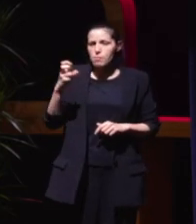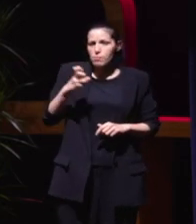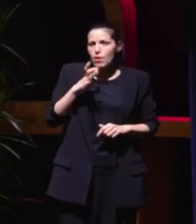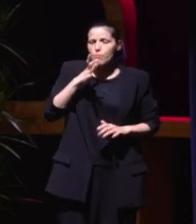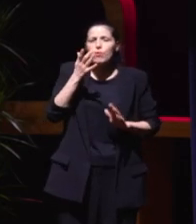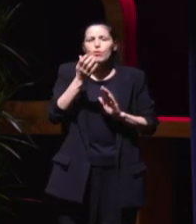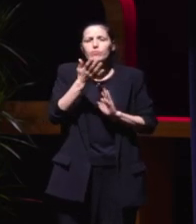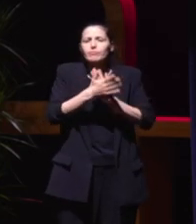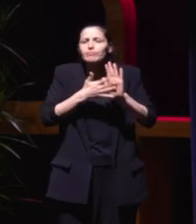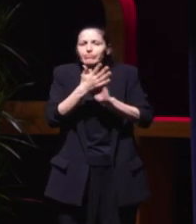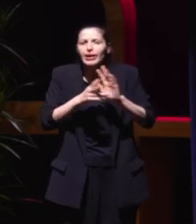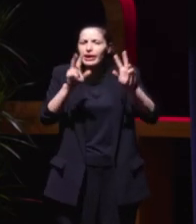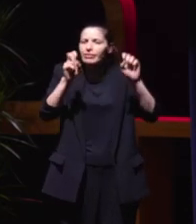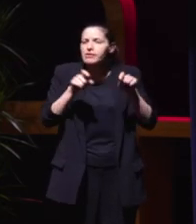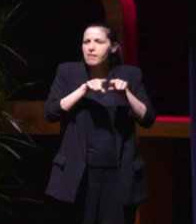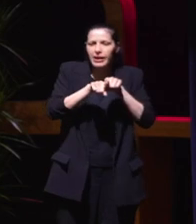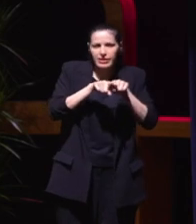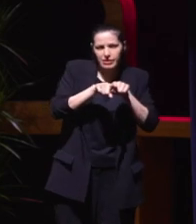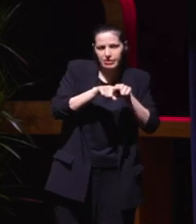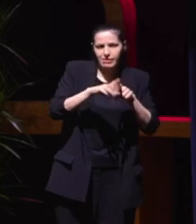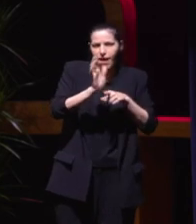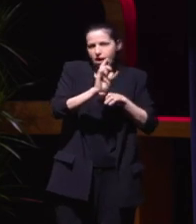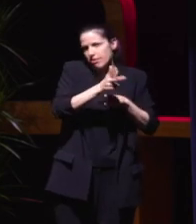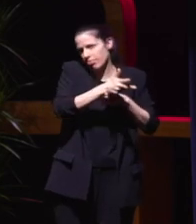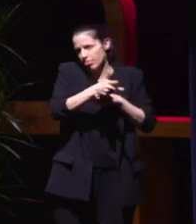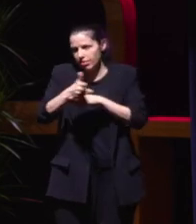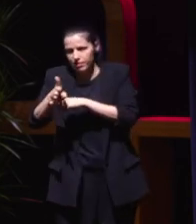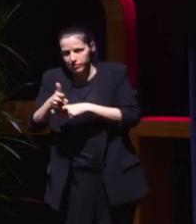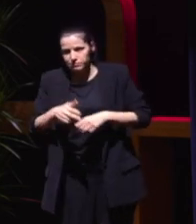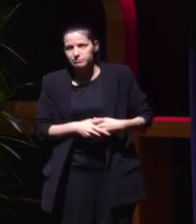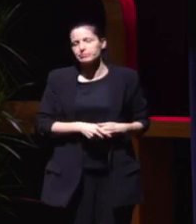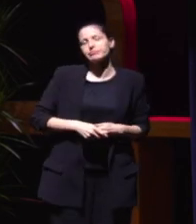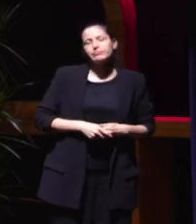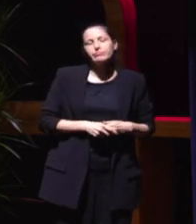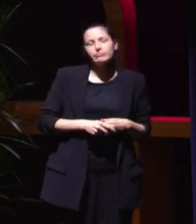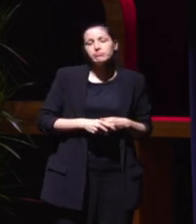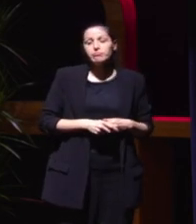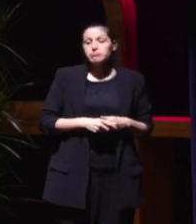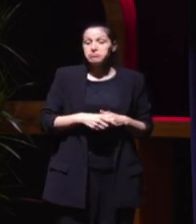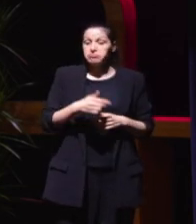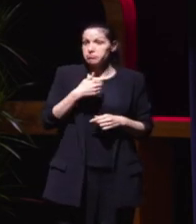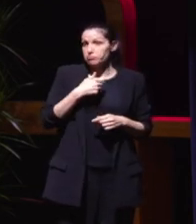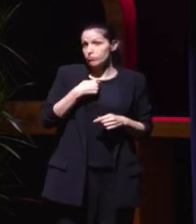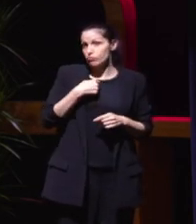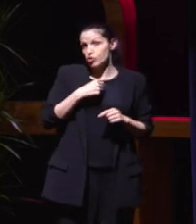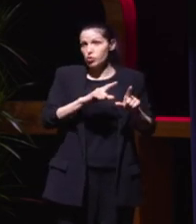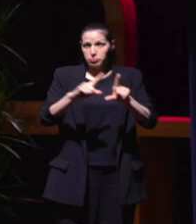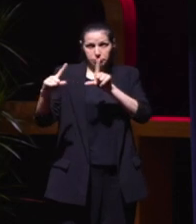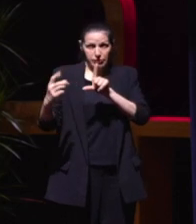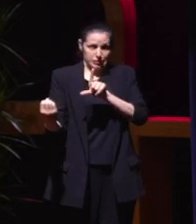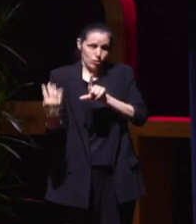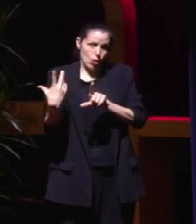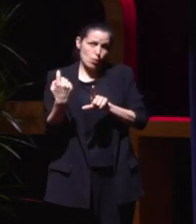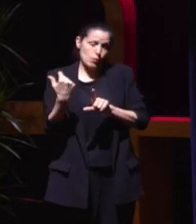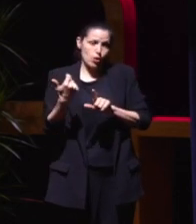cinematográfica Y entonces voy a darle a esto Bueno entonces mis diapos son un poco chapuceras